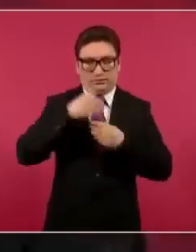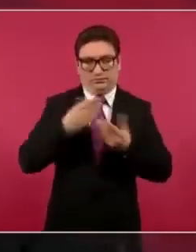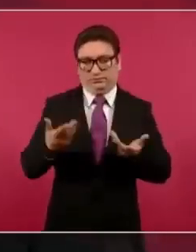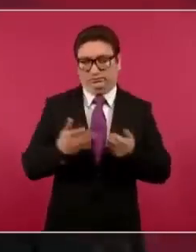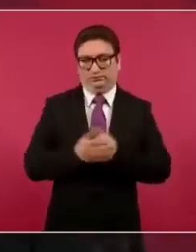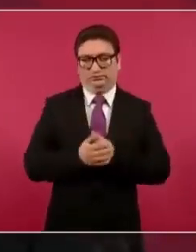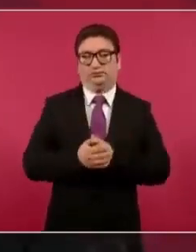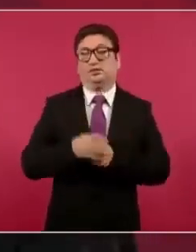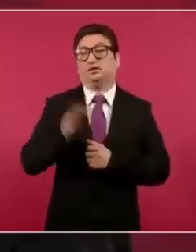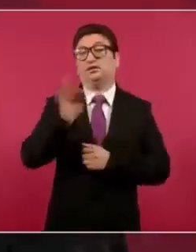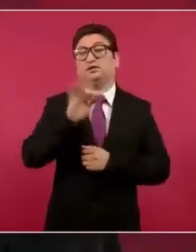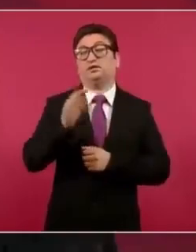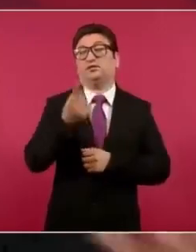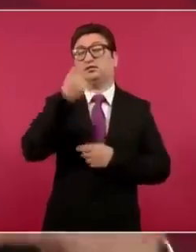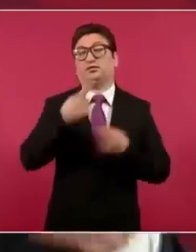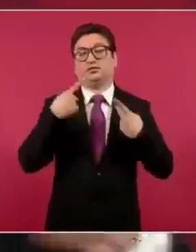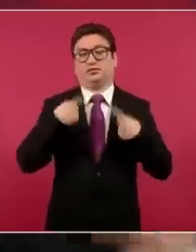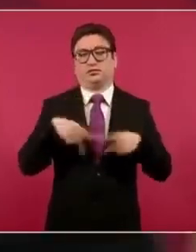Puede ser que alguien